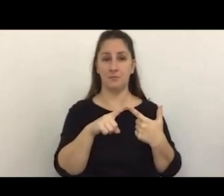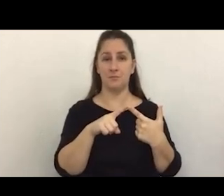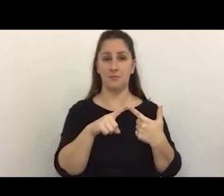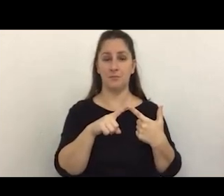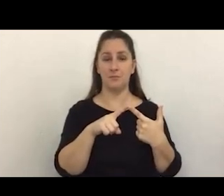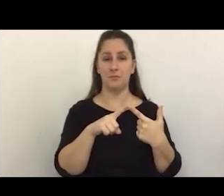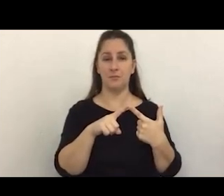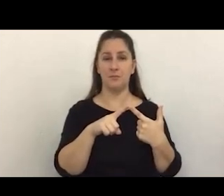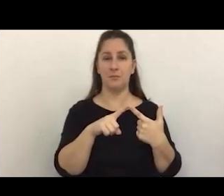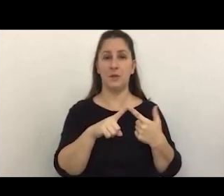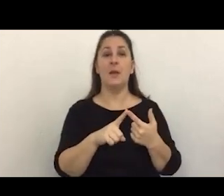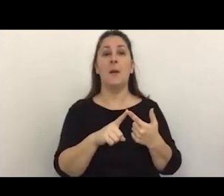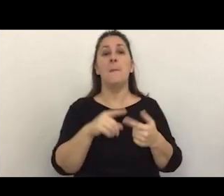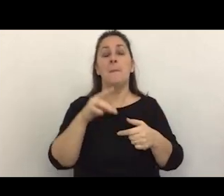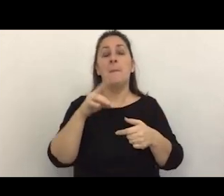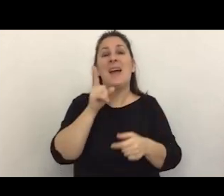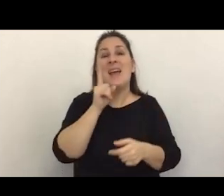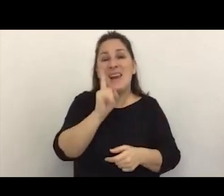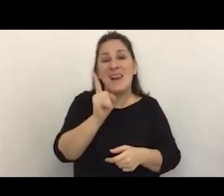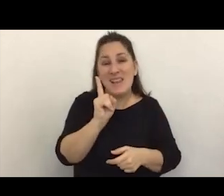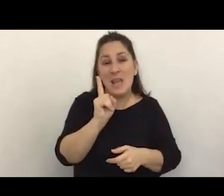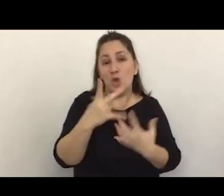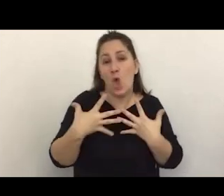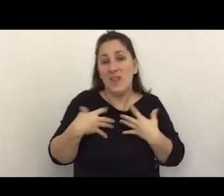los riesgos médicos que esa técnica